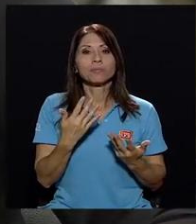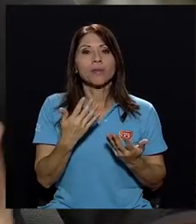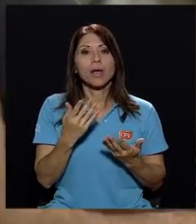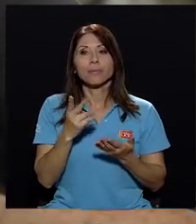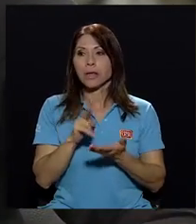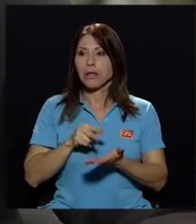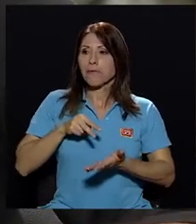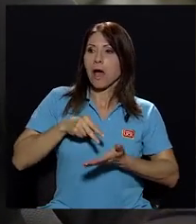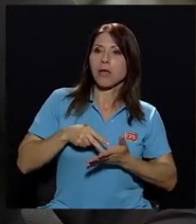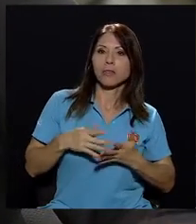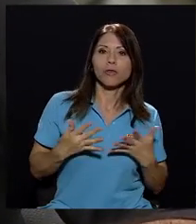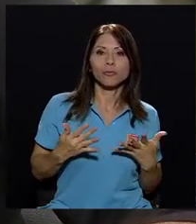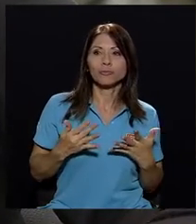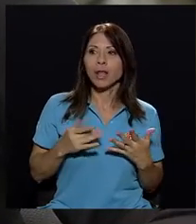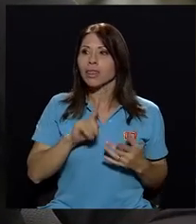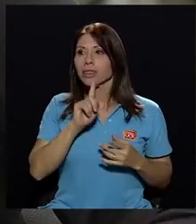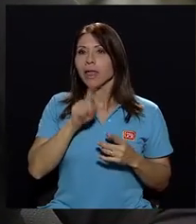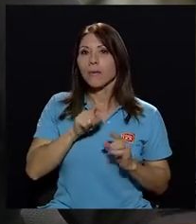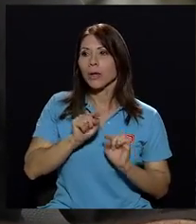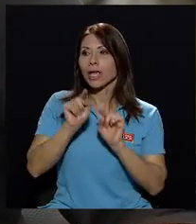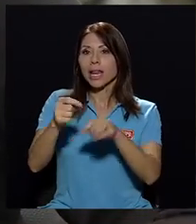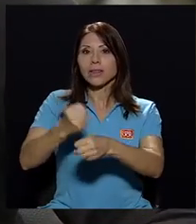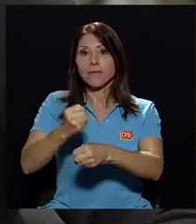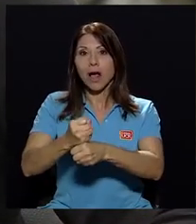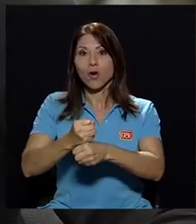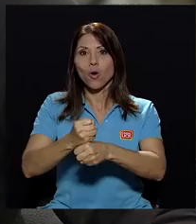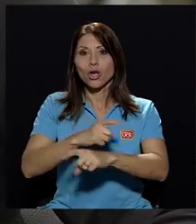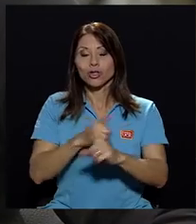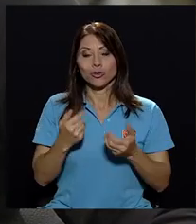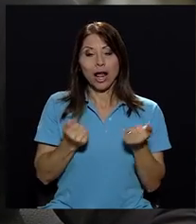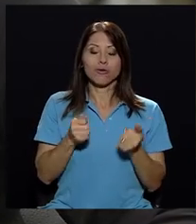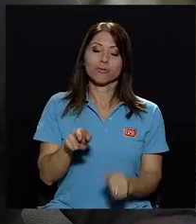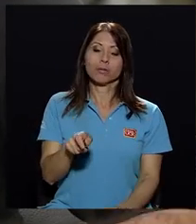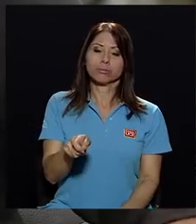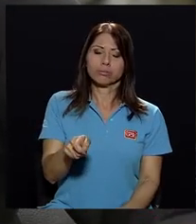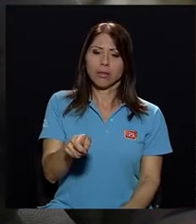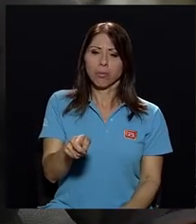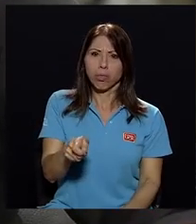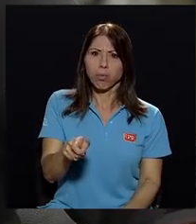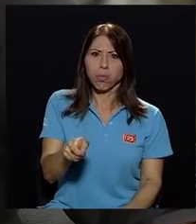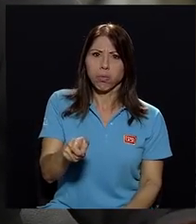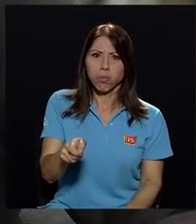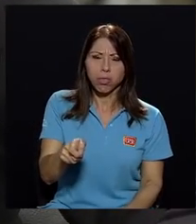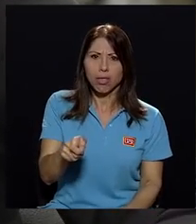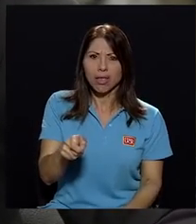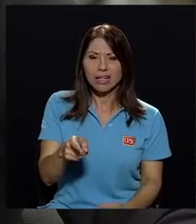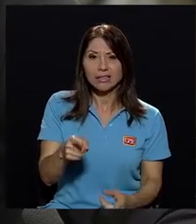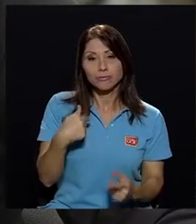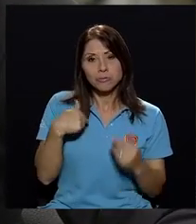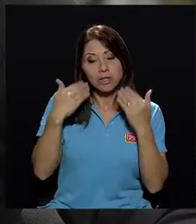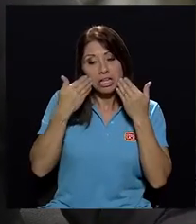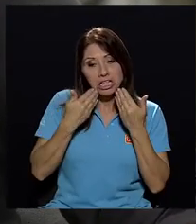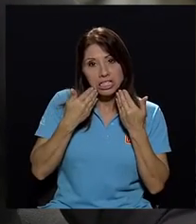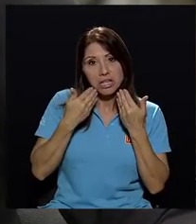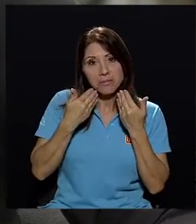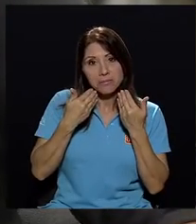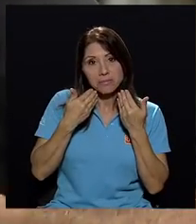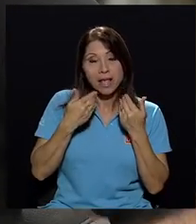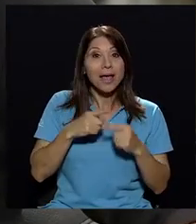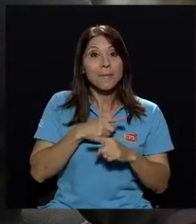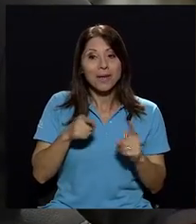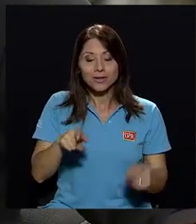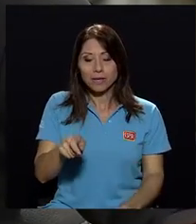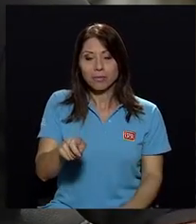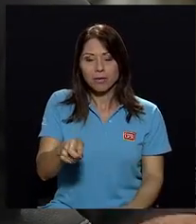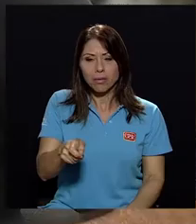levanto y tengo que venir al trabajo, el carro no me enciende, yo me pongo triste. Pero si en algún momento mis intentos de encender el carro enciende, yo